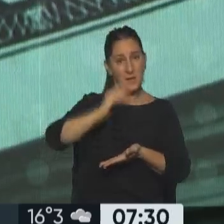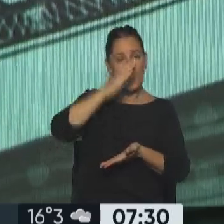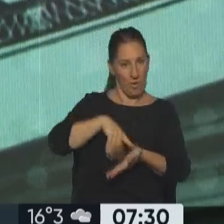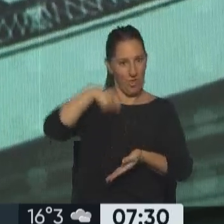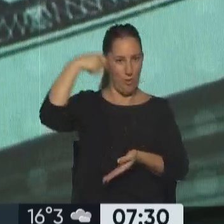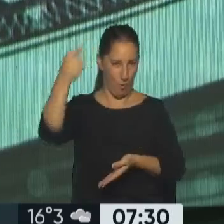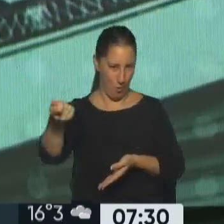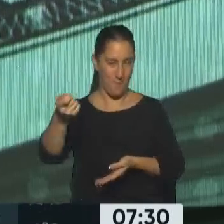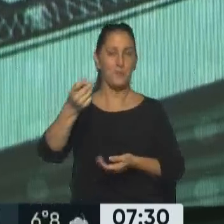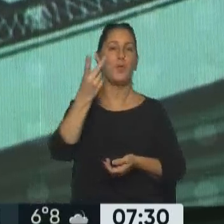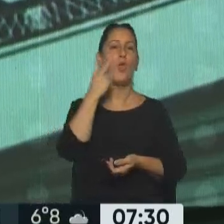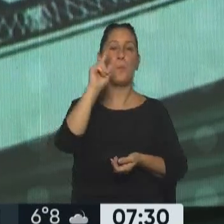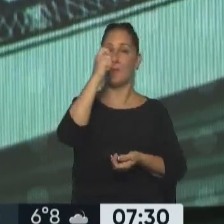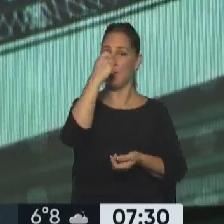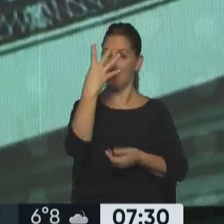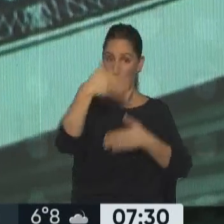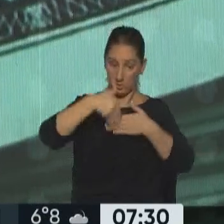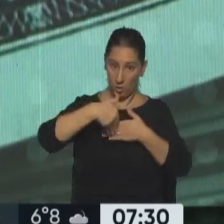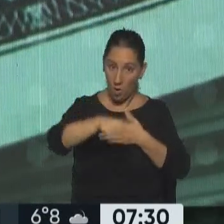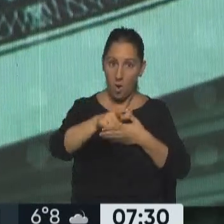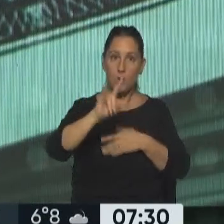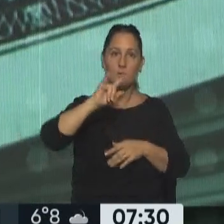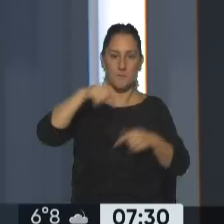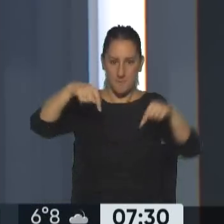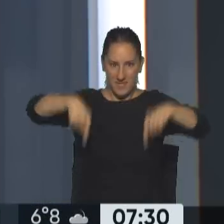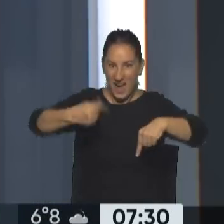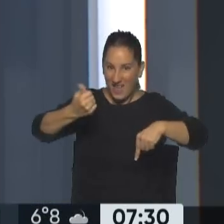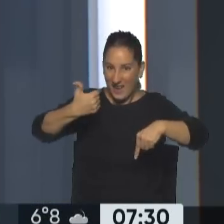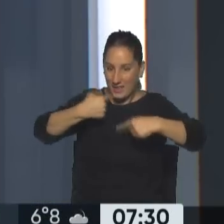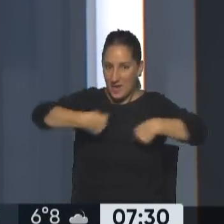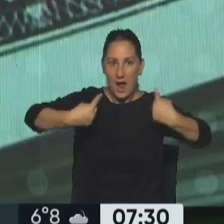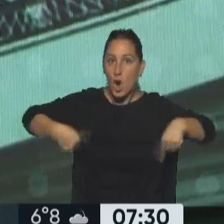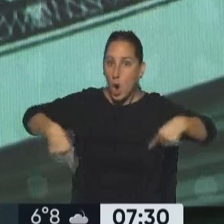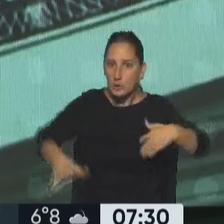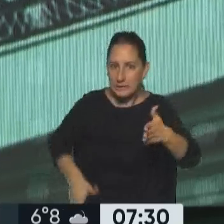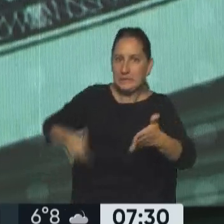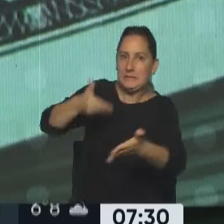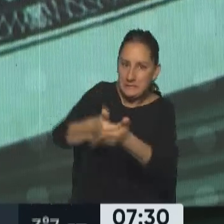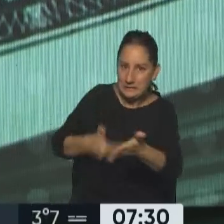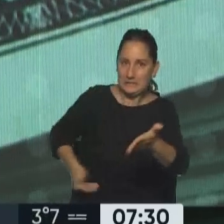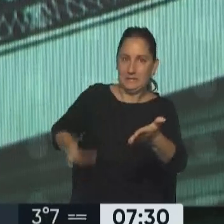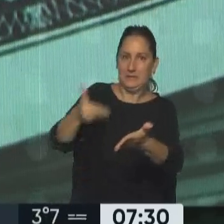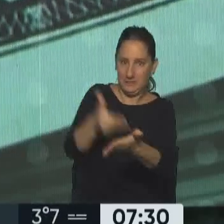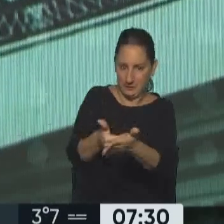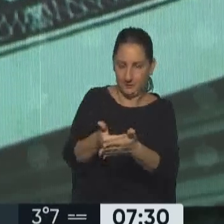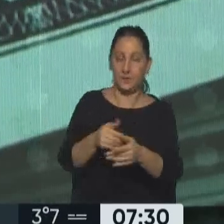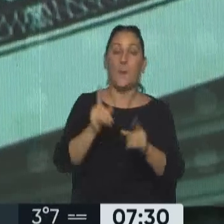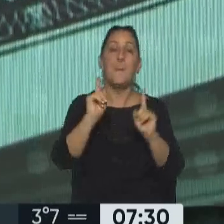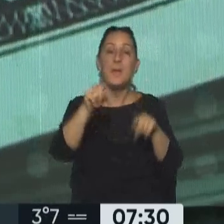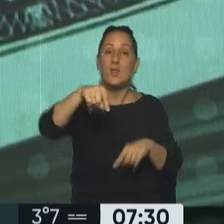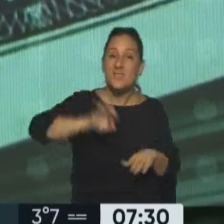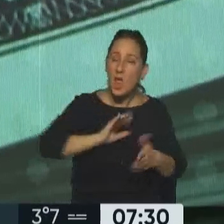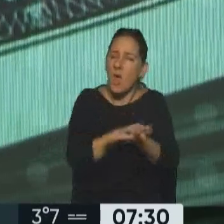después ya a partir de 2024 la Argentina tiene que poner de la suya para Sí, empezar a devolver. recursos genuinos. Recursos genuinos. Pero este año, de forma neta,